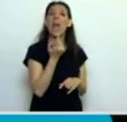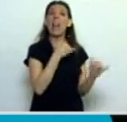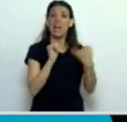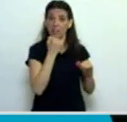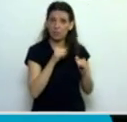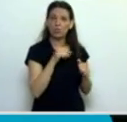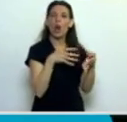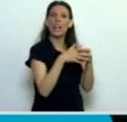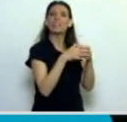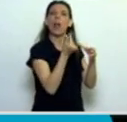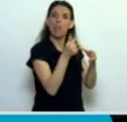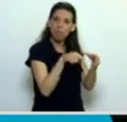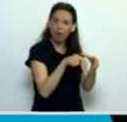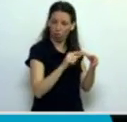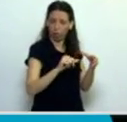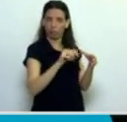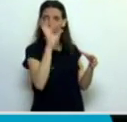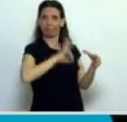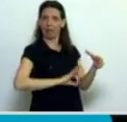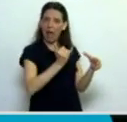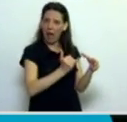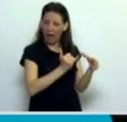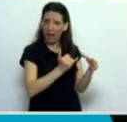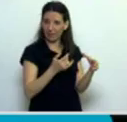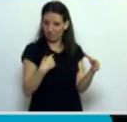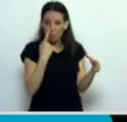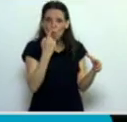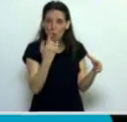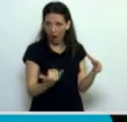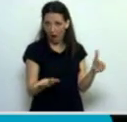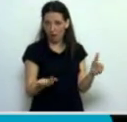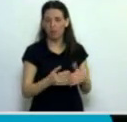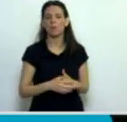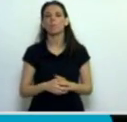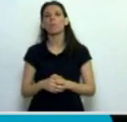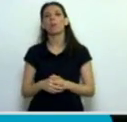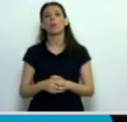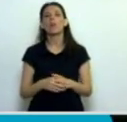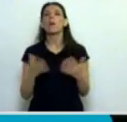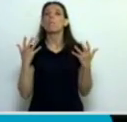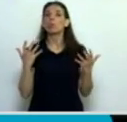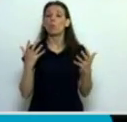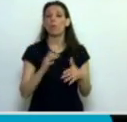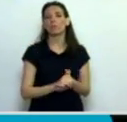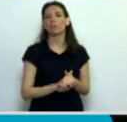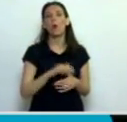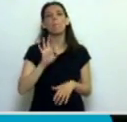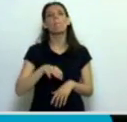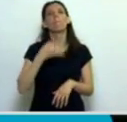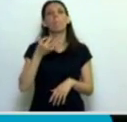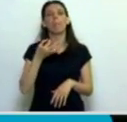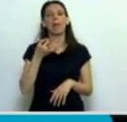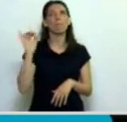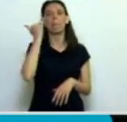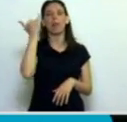el fondo, sino que ocurrió todo lo contrario. Claro que el premio mayor se lo lleva